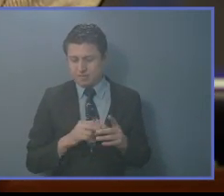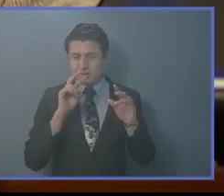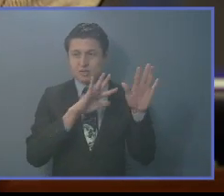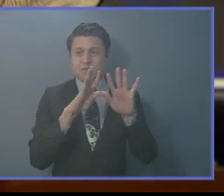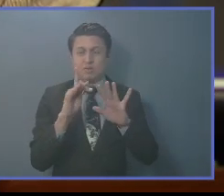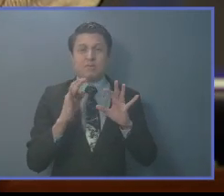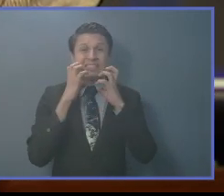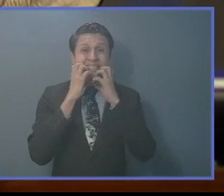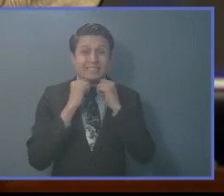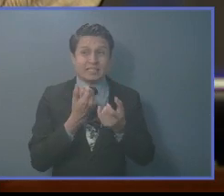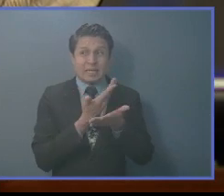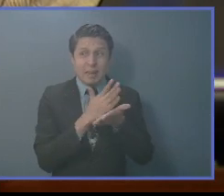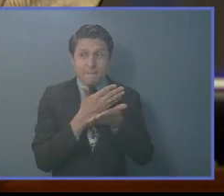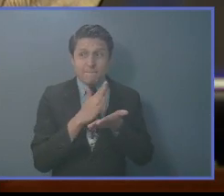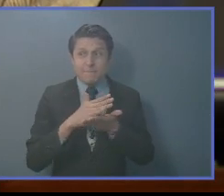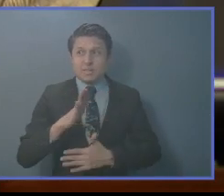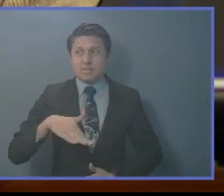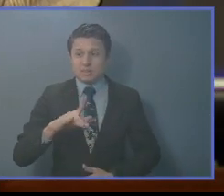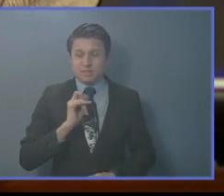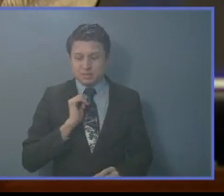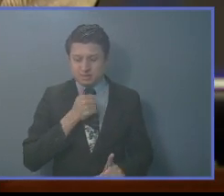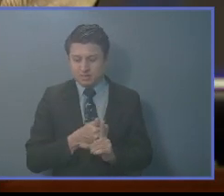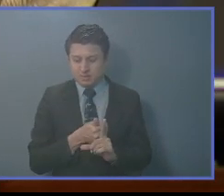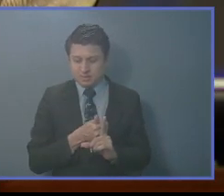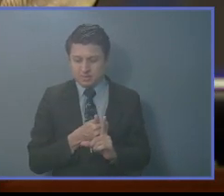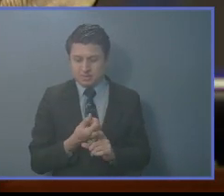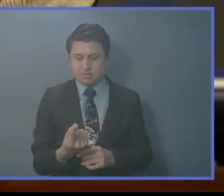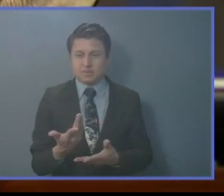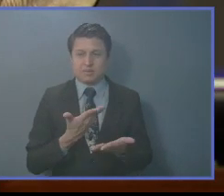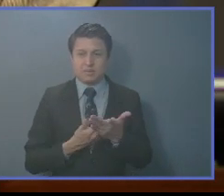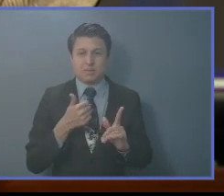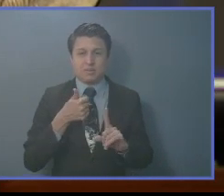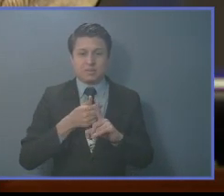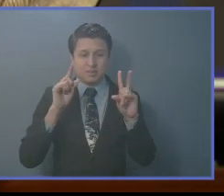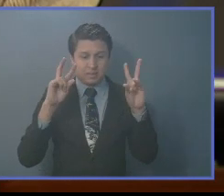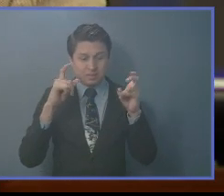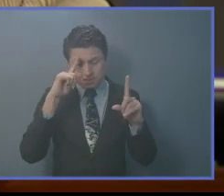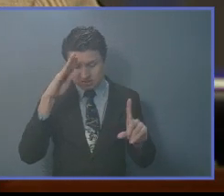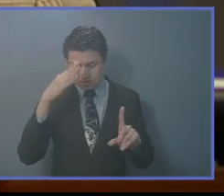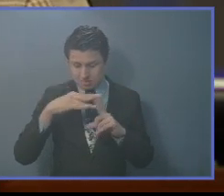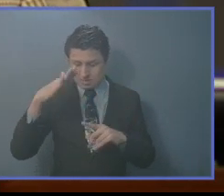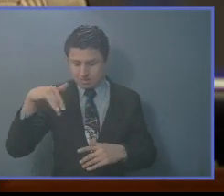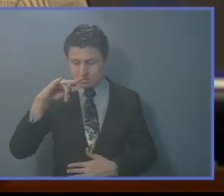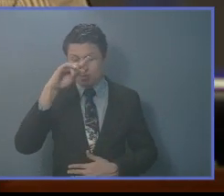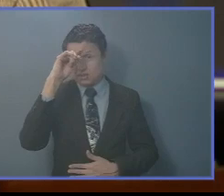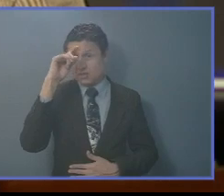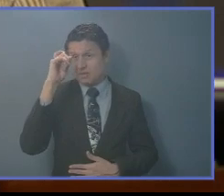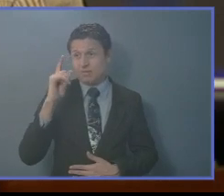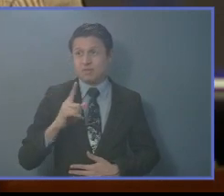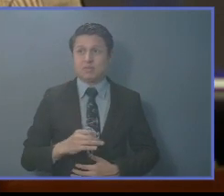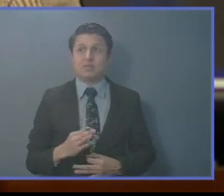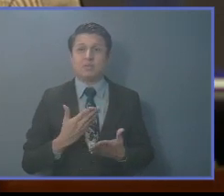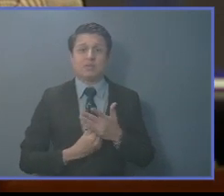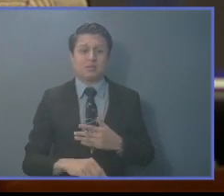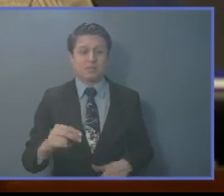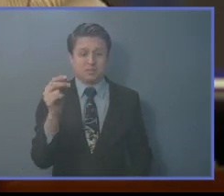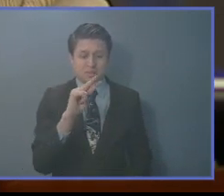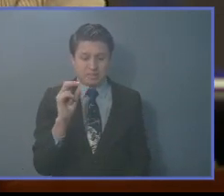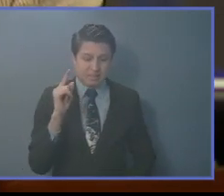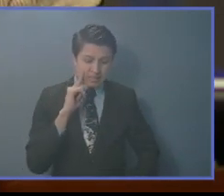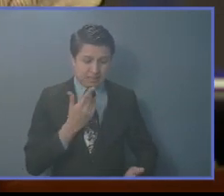limpieza interior del establecimiento con frecuencia de acuerdo al flujo de personas que se encuentren en lugares de trabajo. 20. Sanitizar